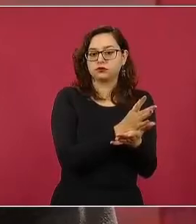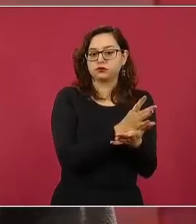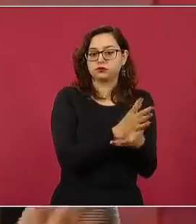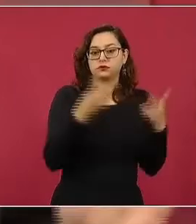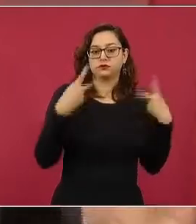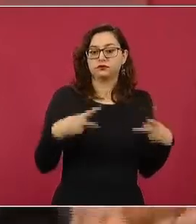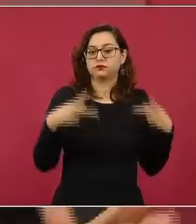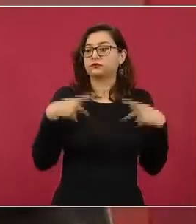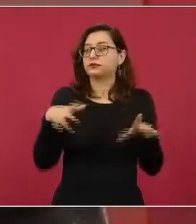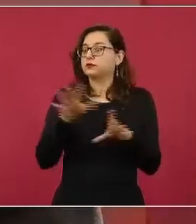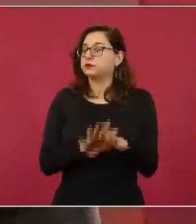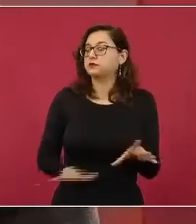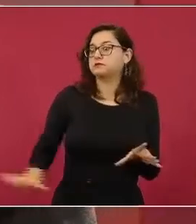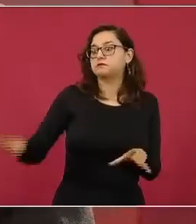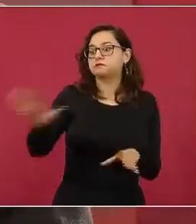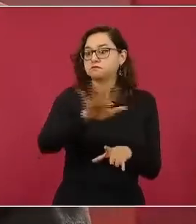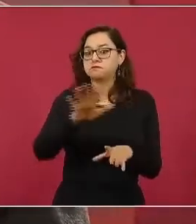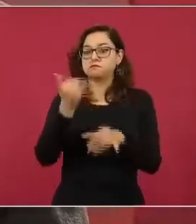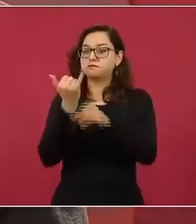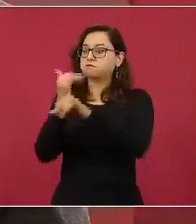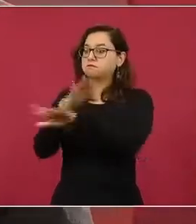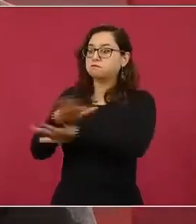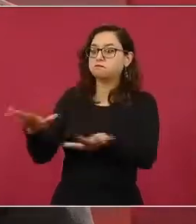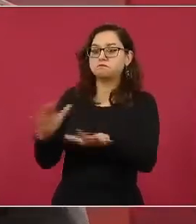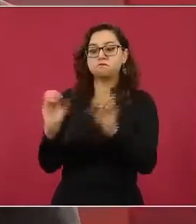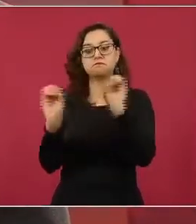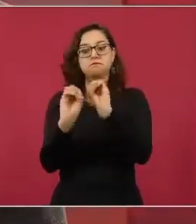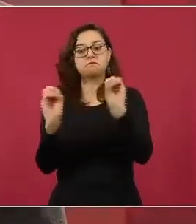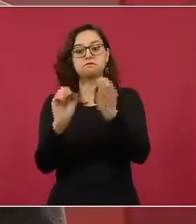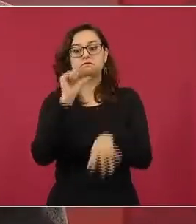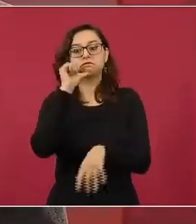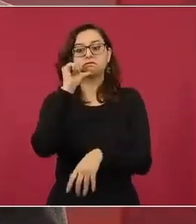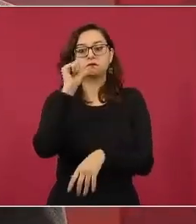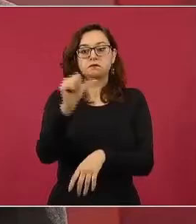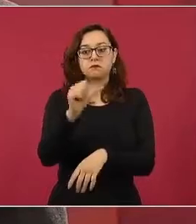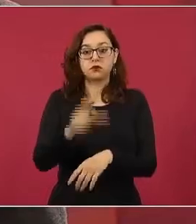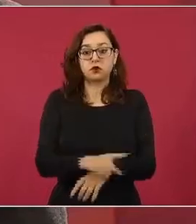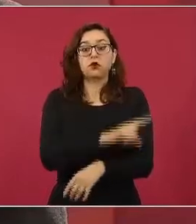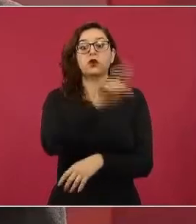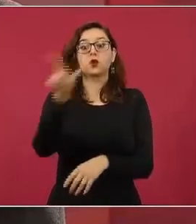y el pueblo no tenía información. Así aprobaron